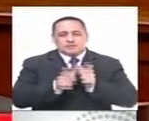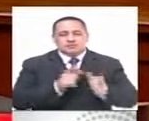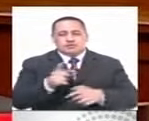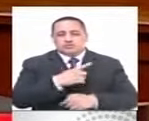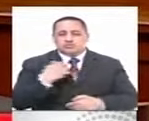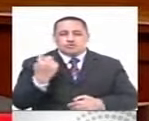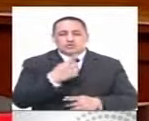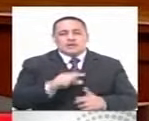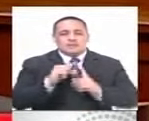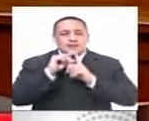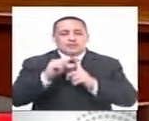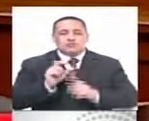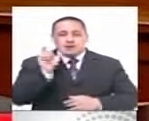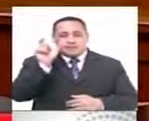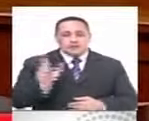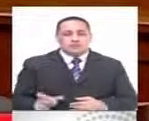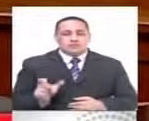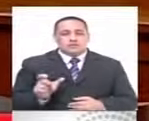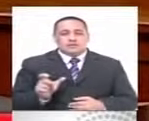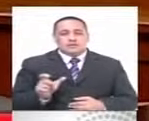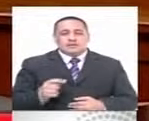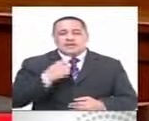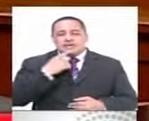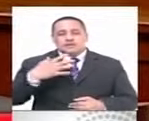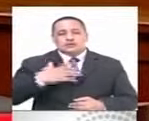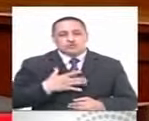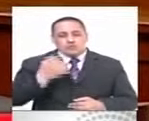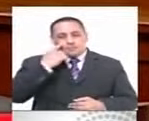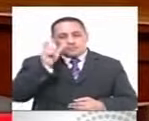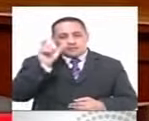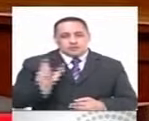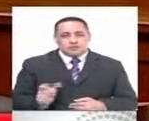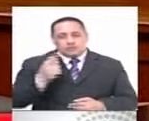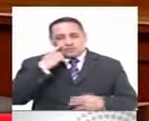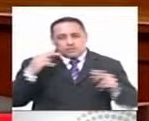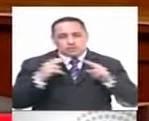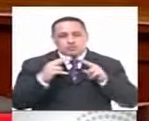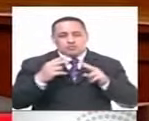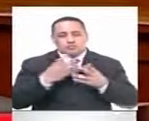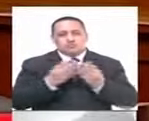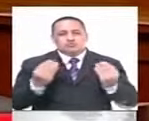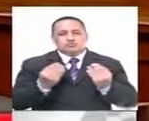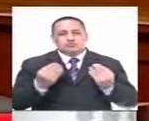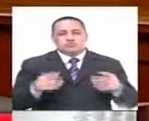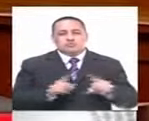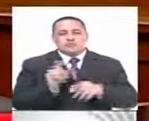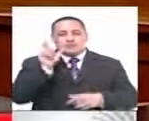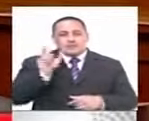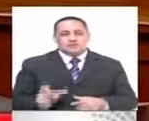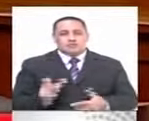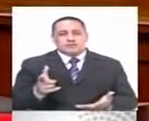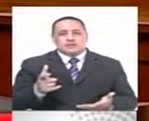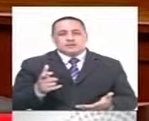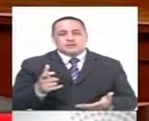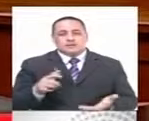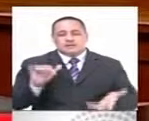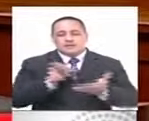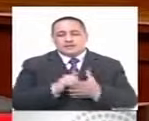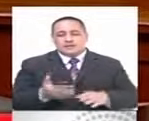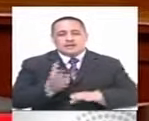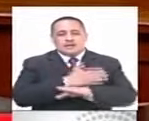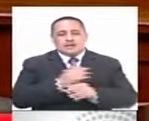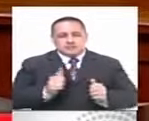las palabras de una persona a quien yo particularmente admiro mucho. Una persona con la que